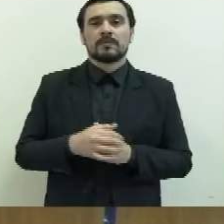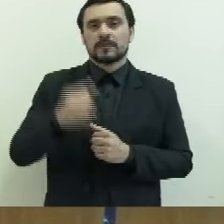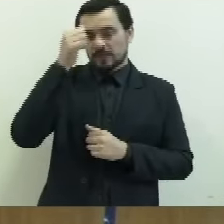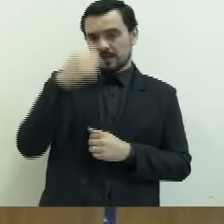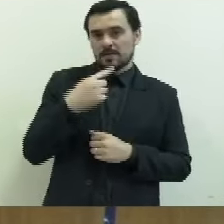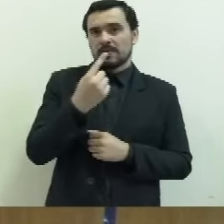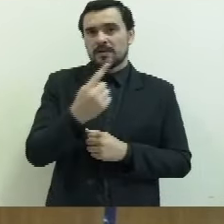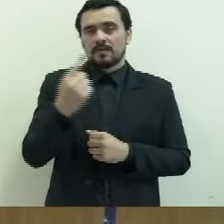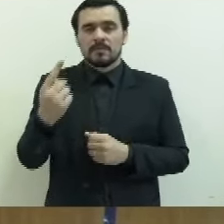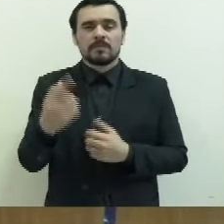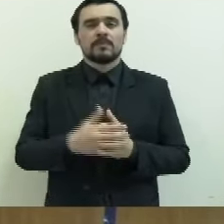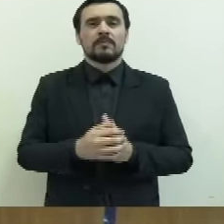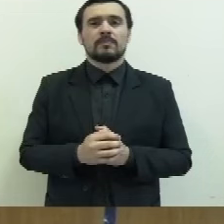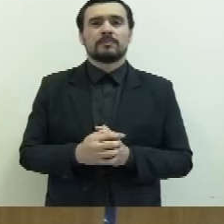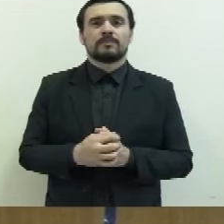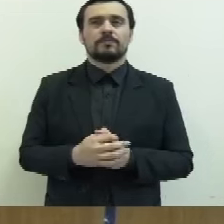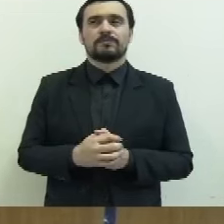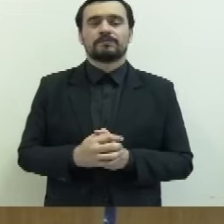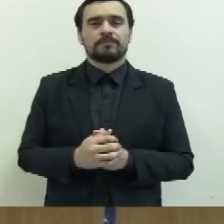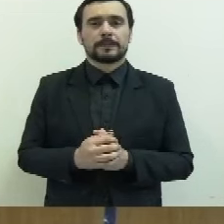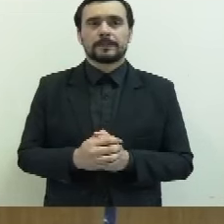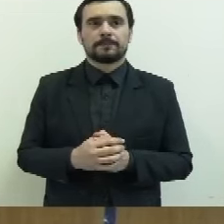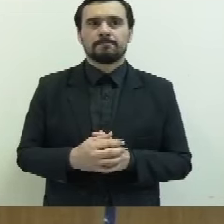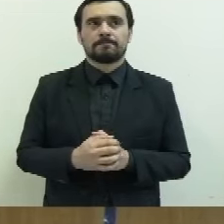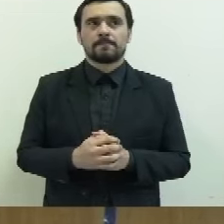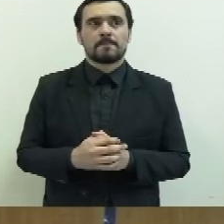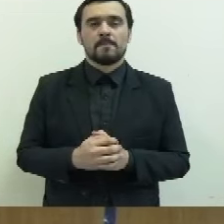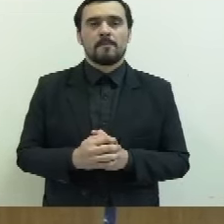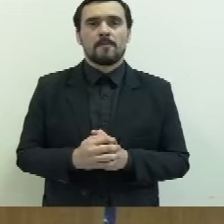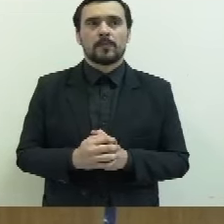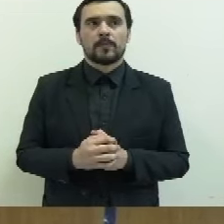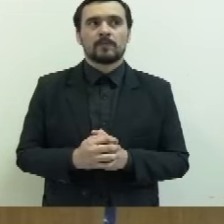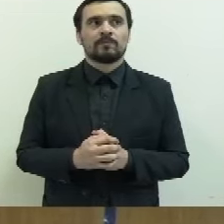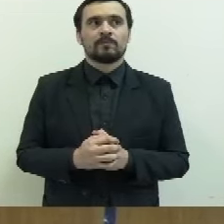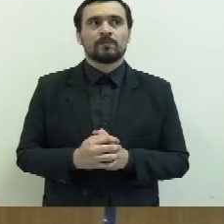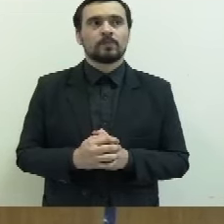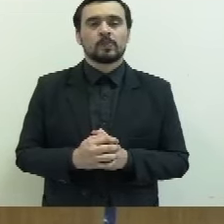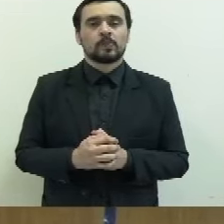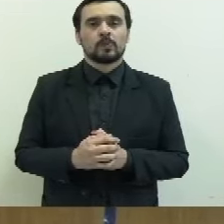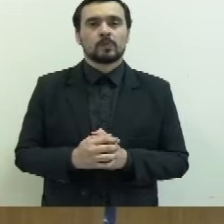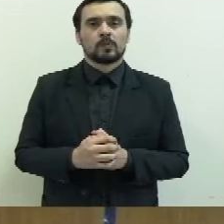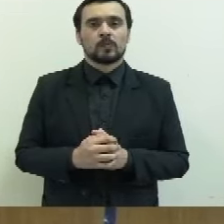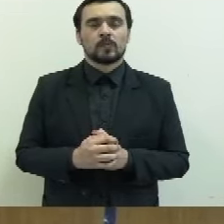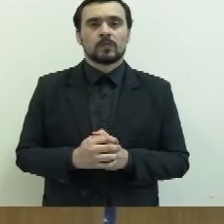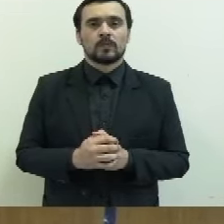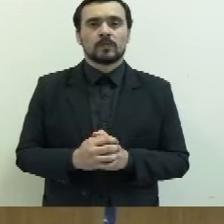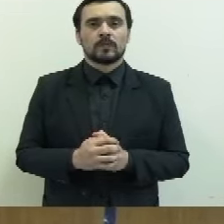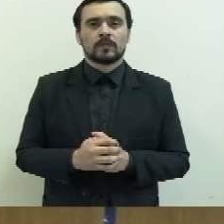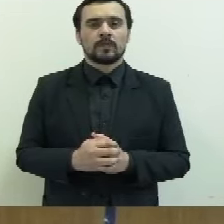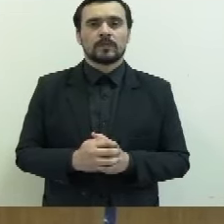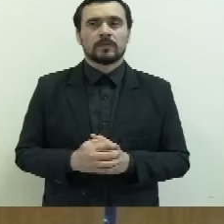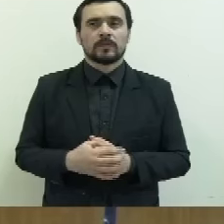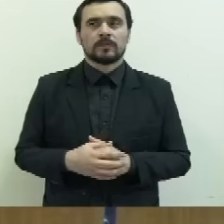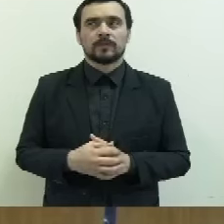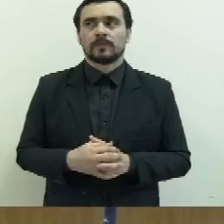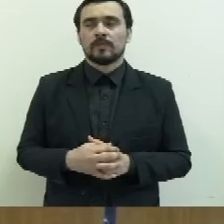sangre, poniendo hasta el último esfuerzo posible en este cargo y con la convicción firme de que en 4 años, cuando esté